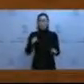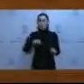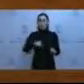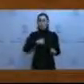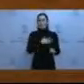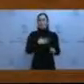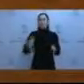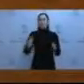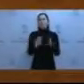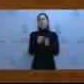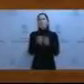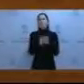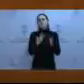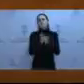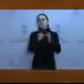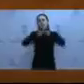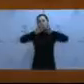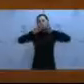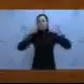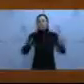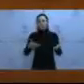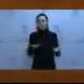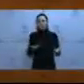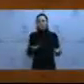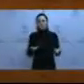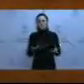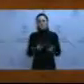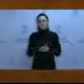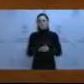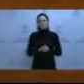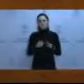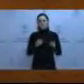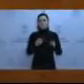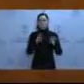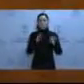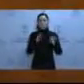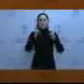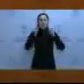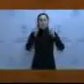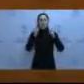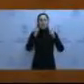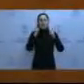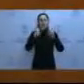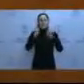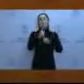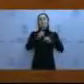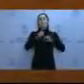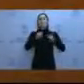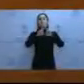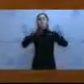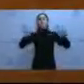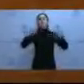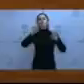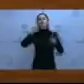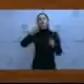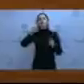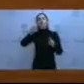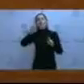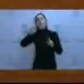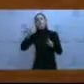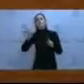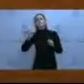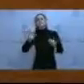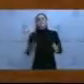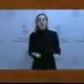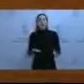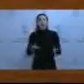respuestas claras, señora consejera. Que usted me dijera cuál va a ser la salida de SOGEPSA. Y una vez más, usted me ha contado muchas cosas muy